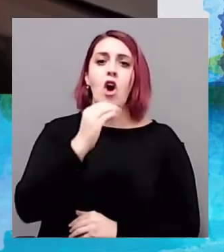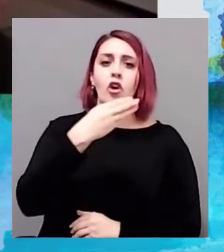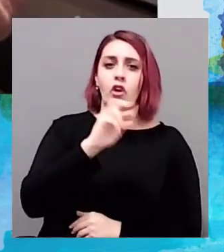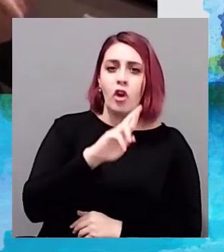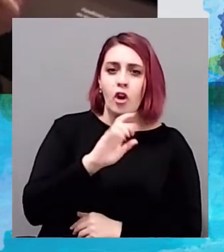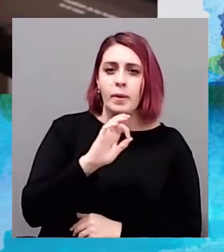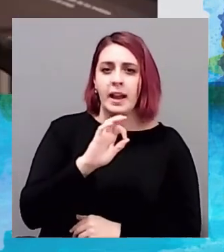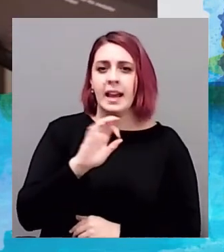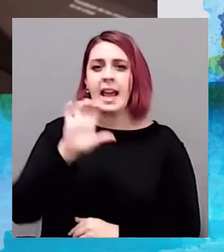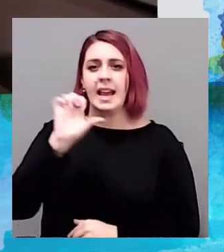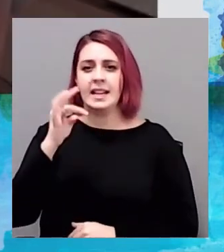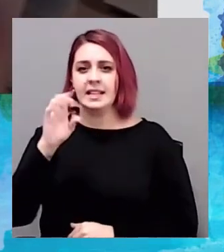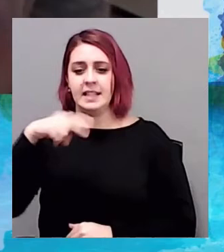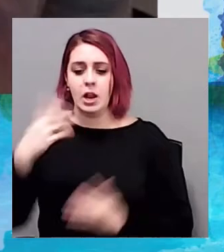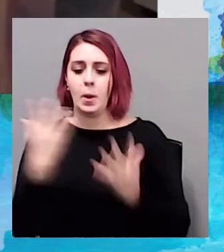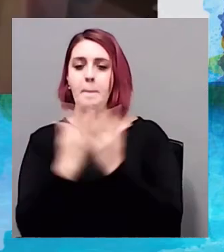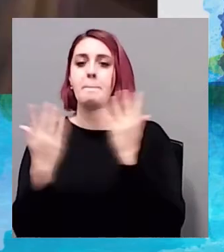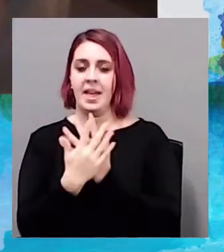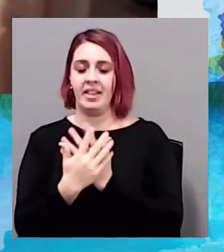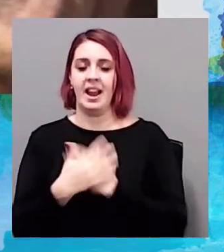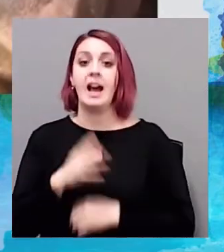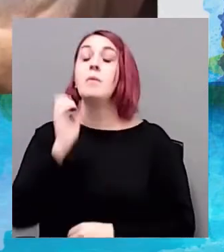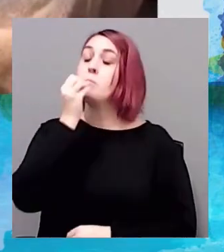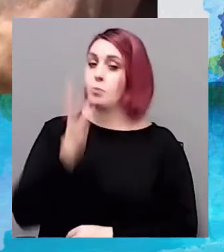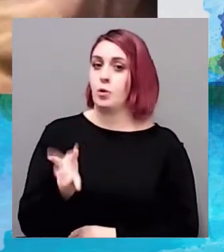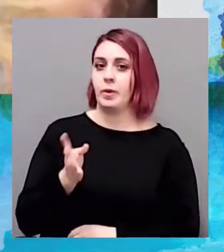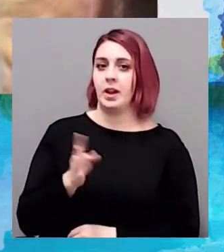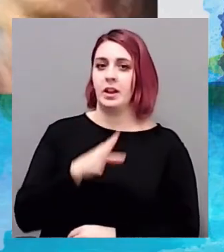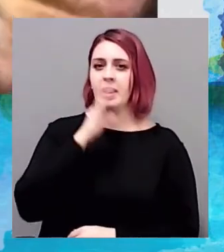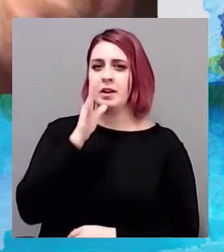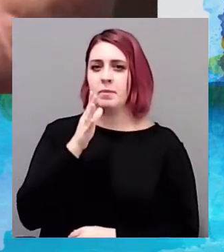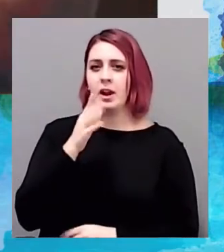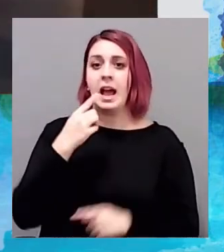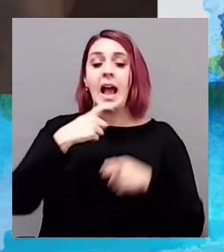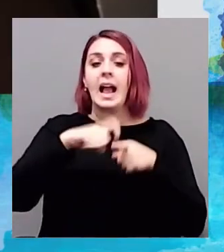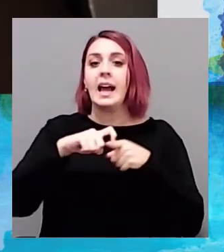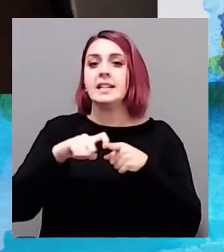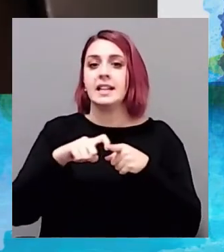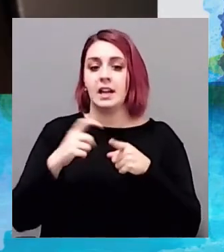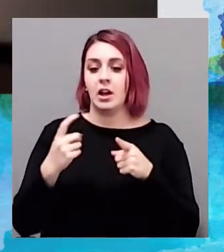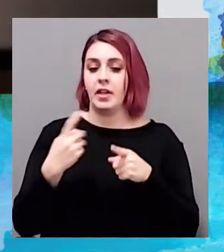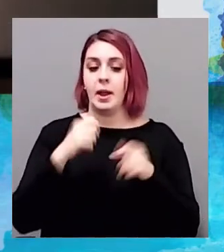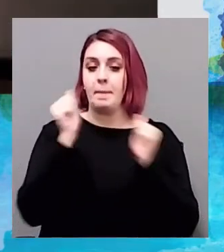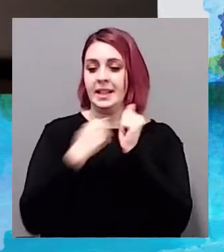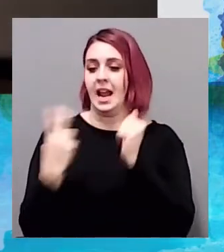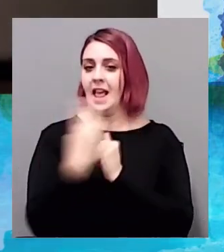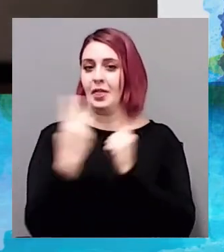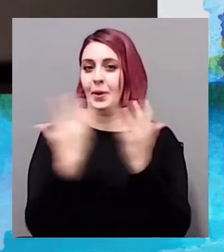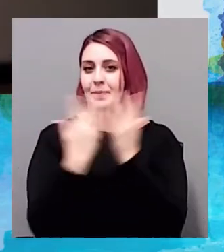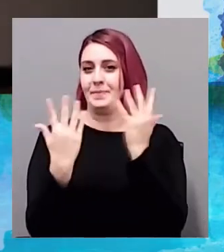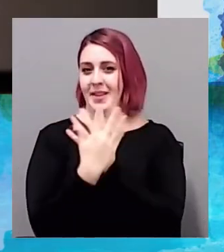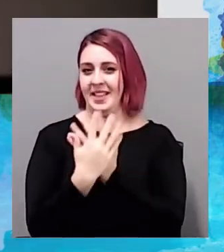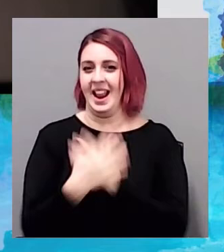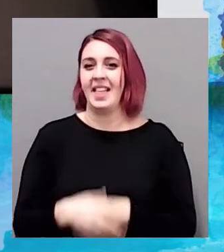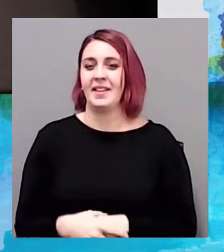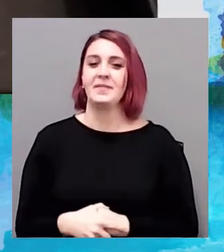Estaño. con estaño, muy bien. Porque tiene todas las características de cada uno de los dos metales. Un crisol donde se funde, donde